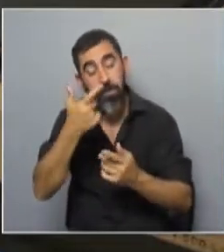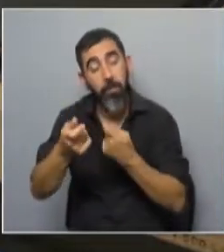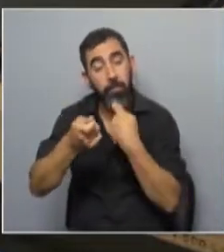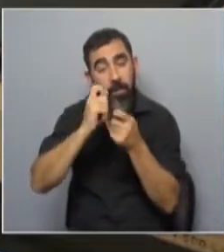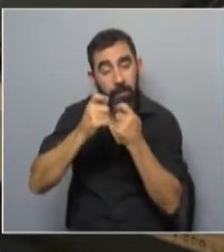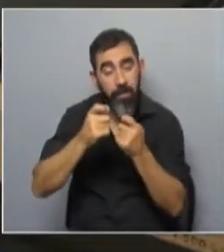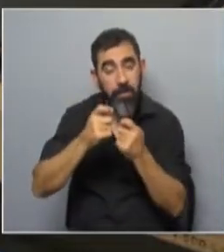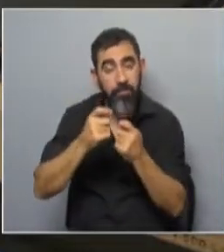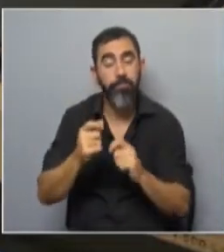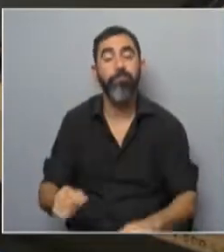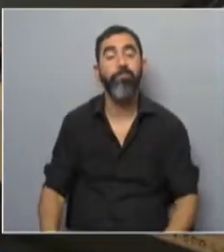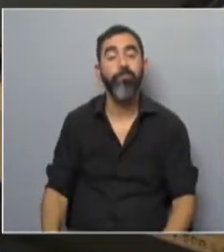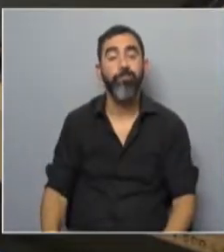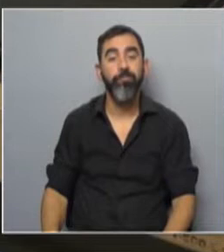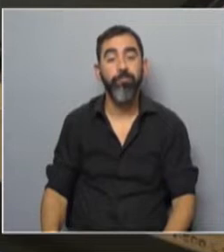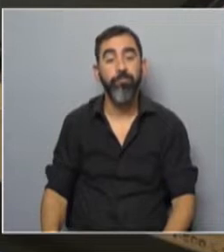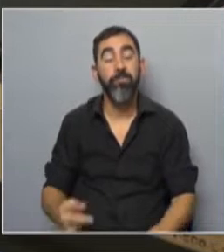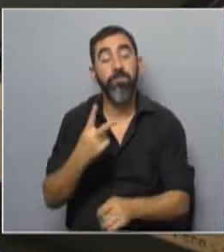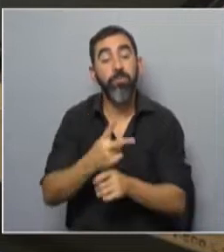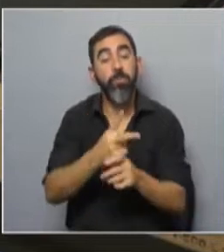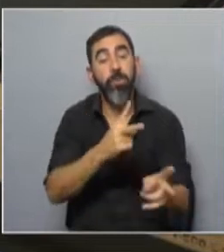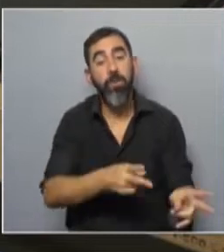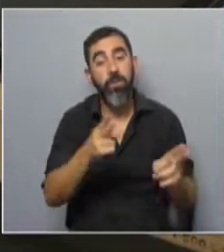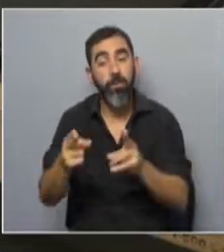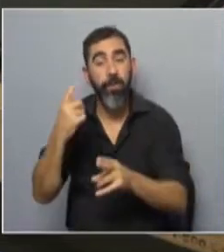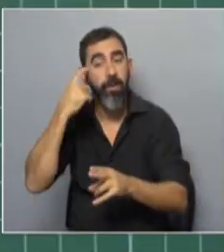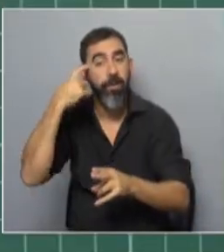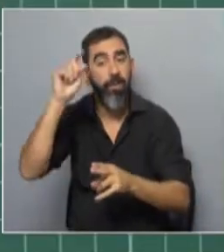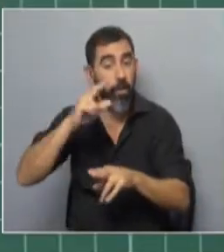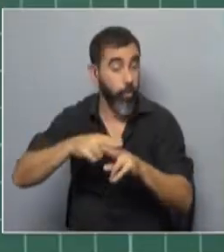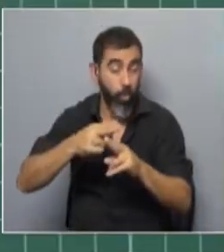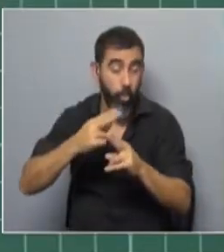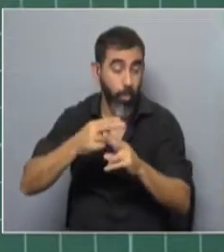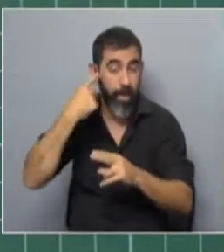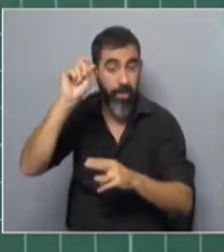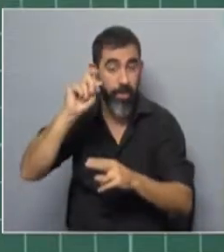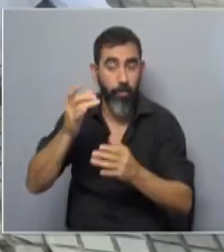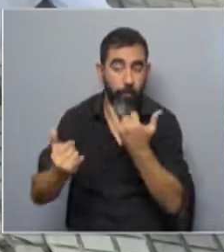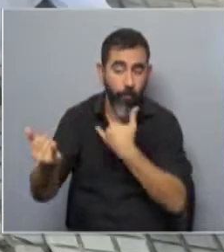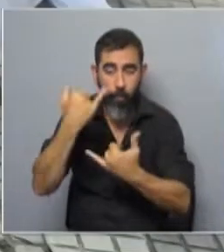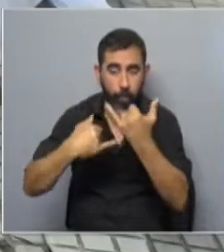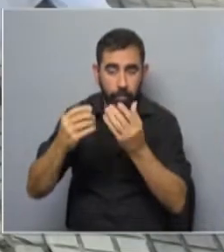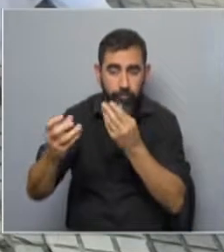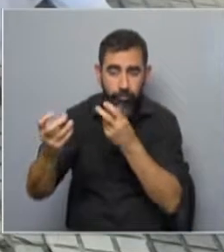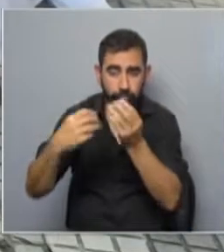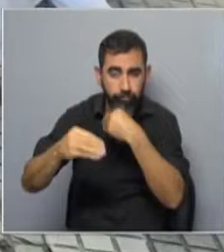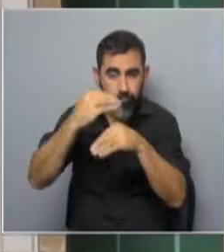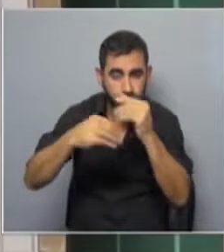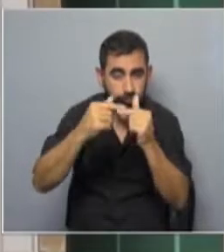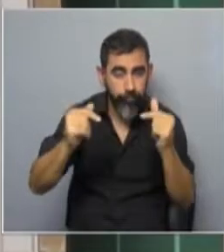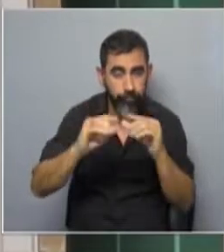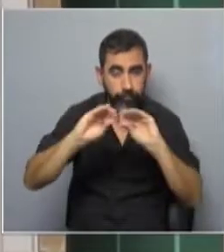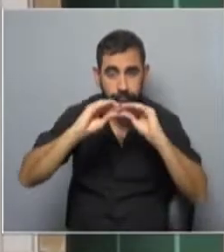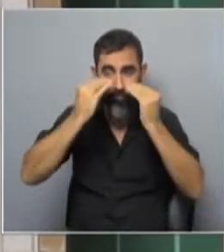quieran acercarse. Después hay una segunda etapa que es de ideación, que se llama idear, que es, bueno, con toda esta información que yo recabé y todos estos datos que